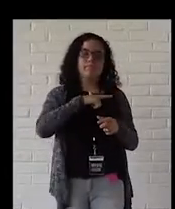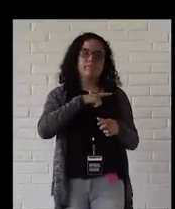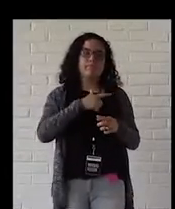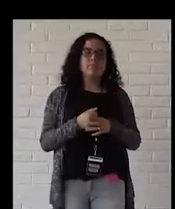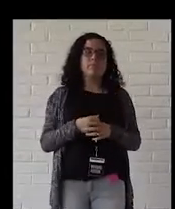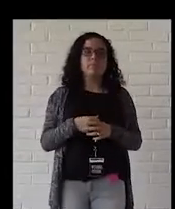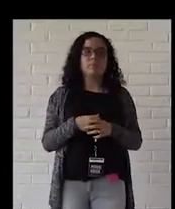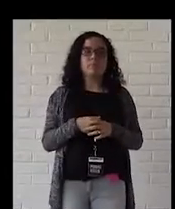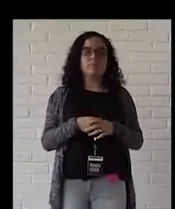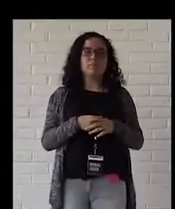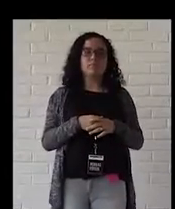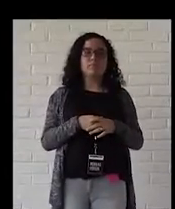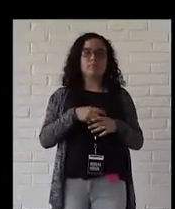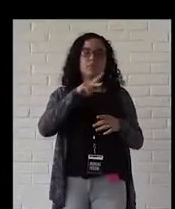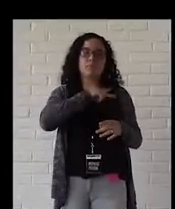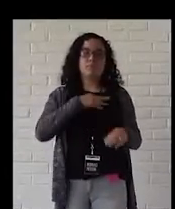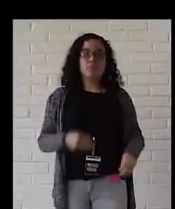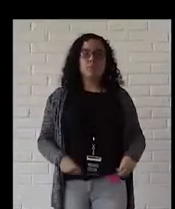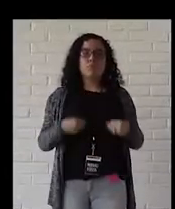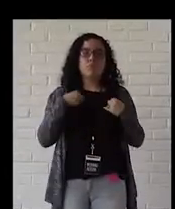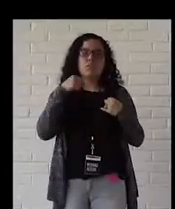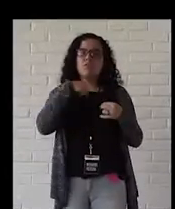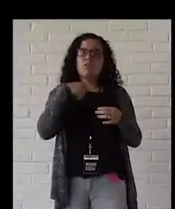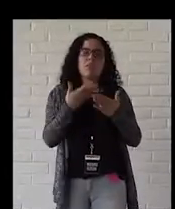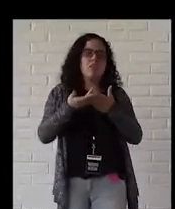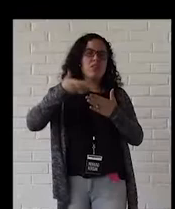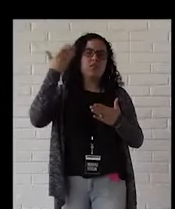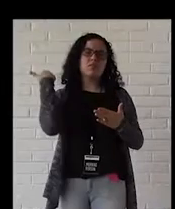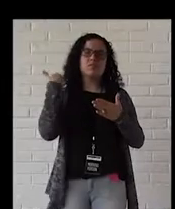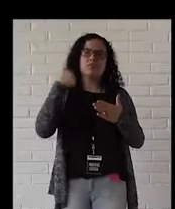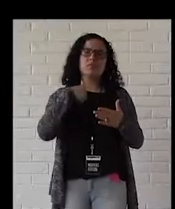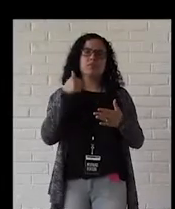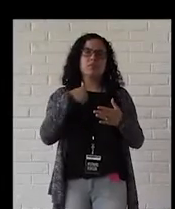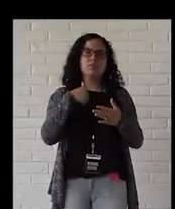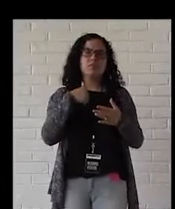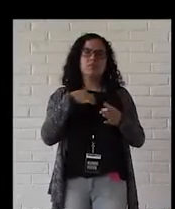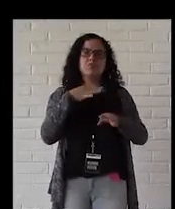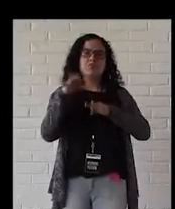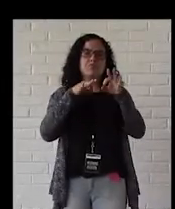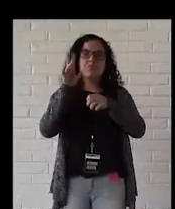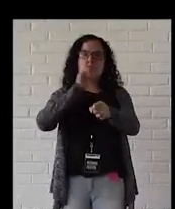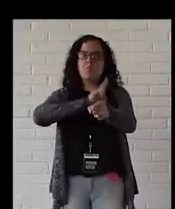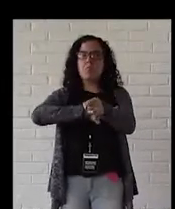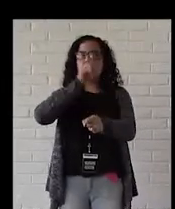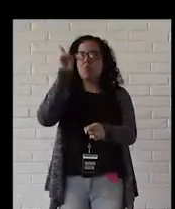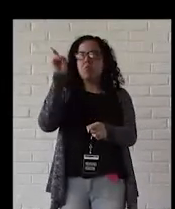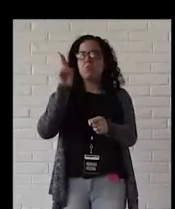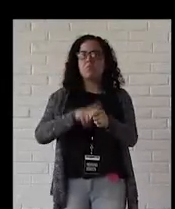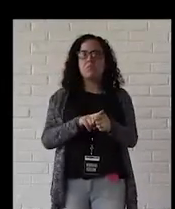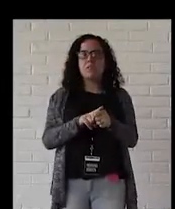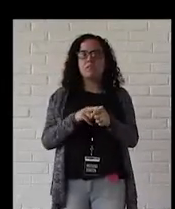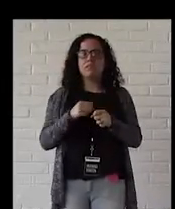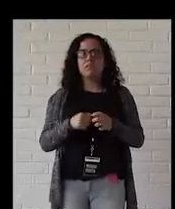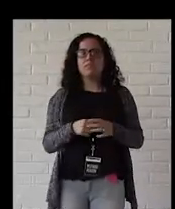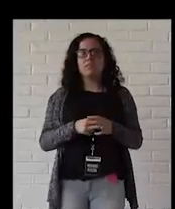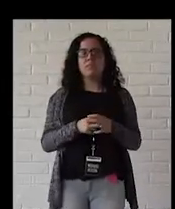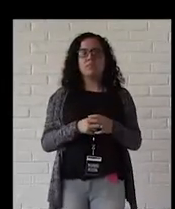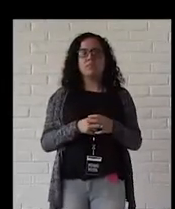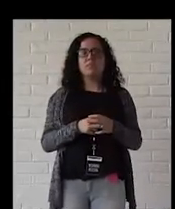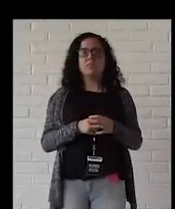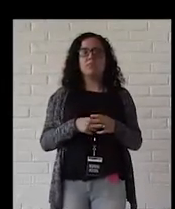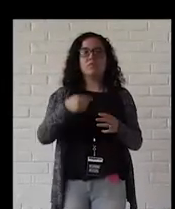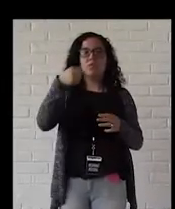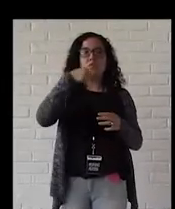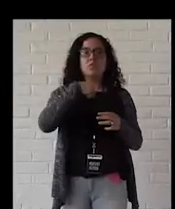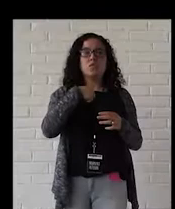Obviamente yo en un punto de mi vida tuve un trabajo convencional, más convencional que ser ilusionista. Yo fui